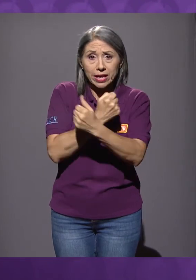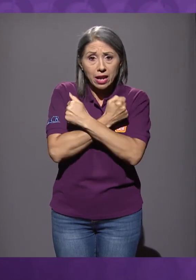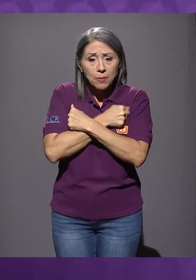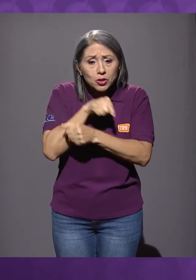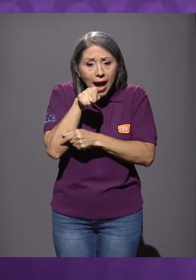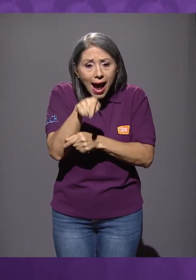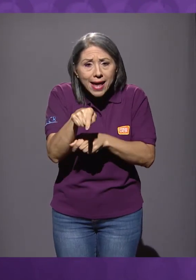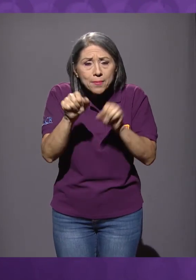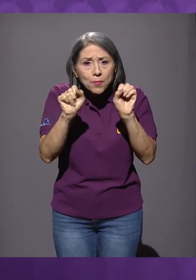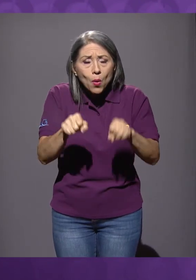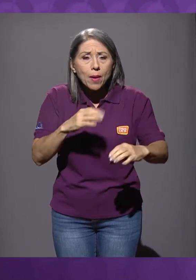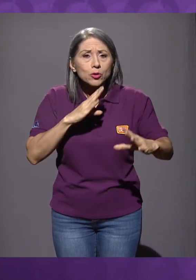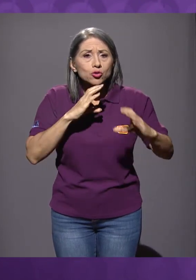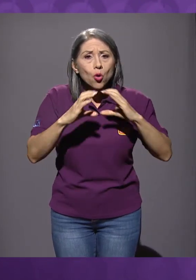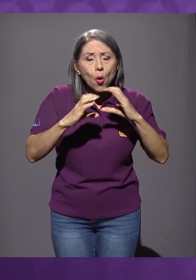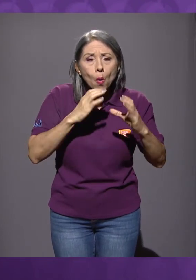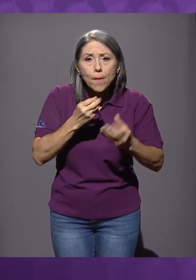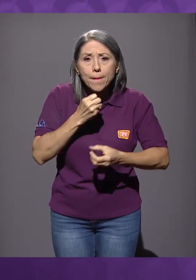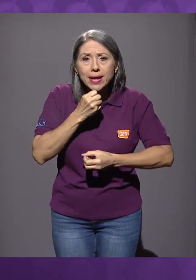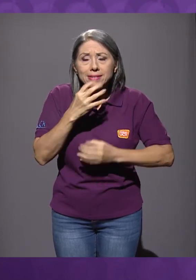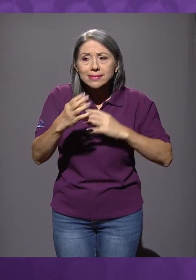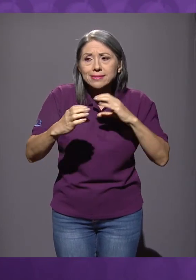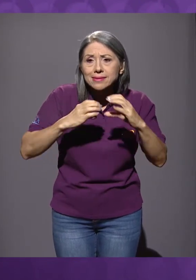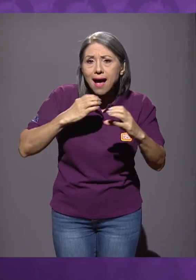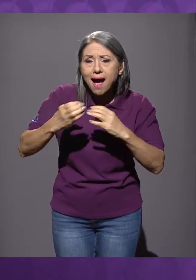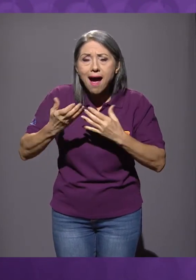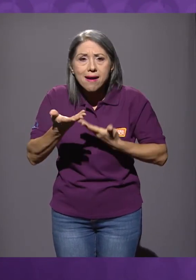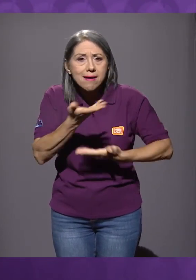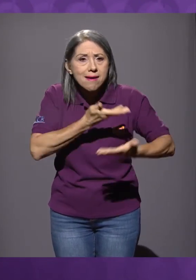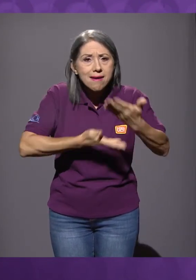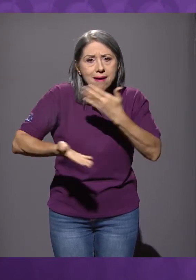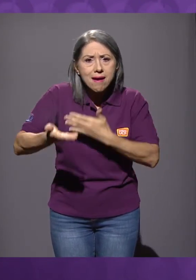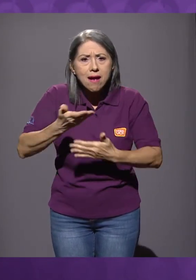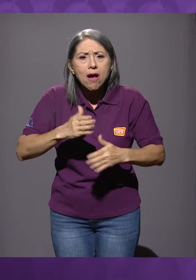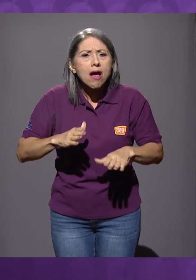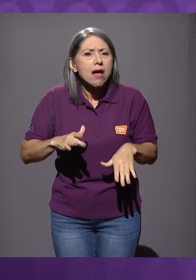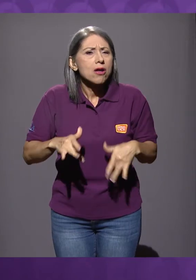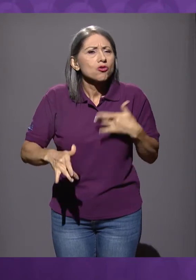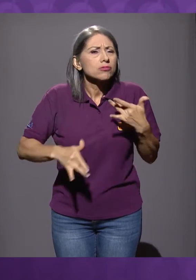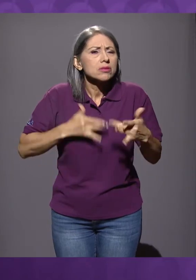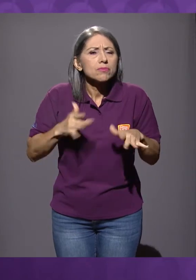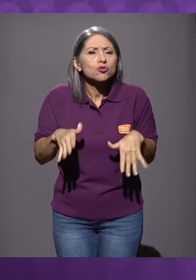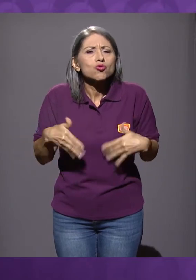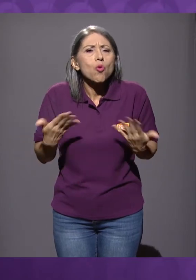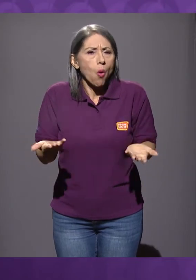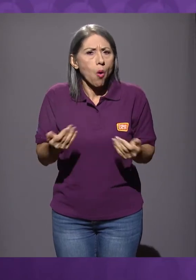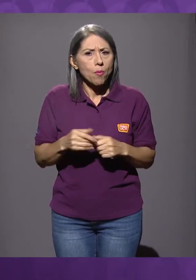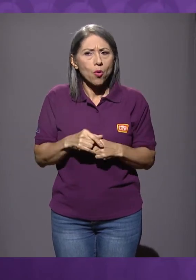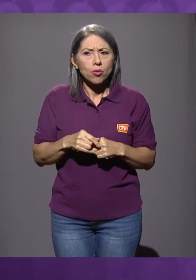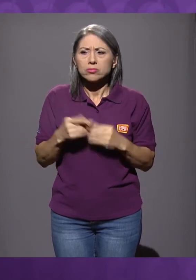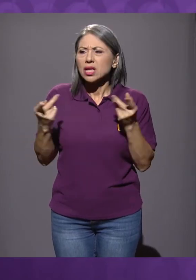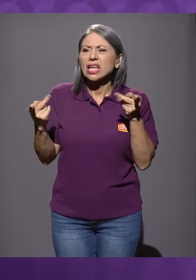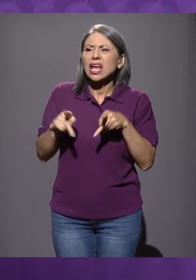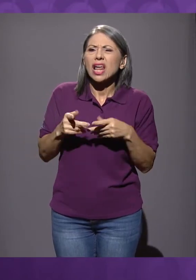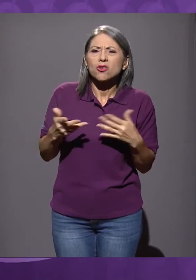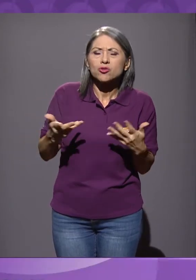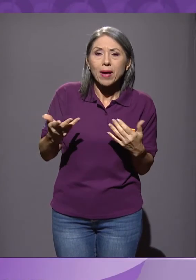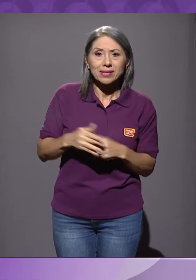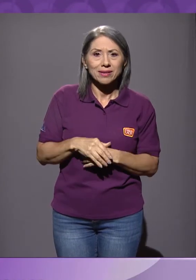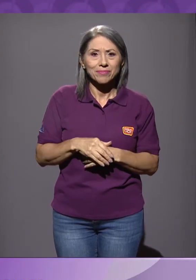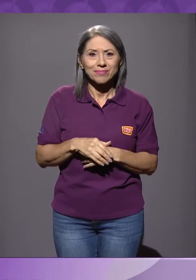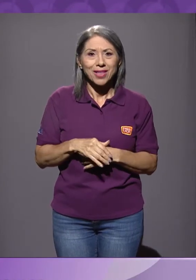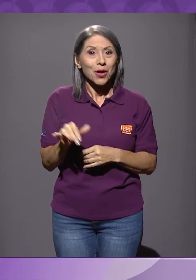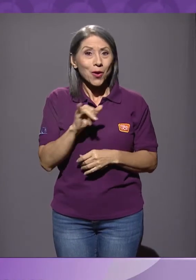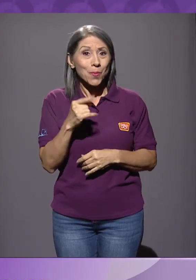poder conversar o compartir de alguna forma cómo nos sentimos, qué nos pasa, porque como bien señalaba